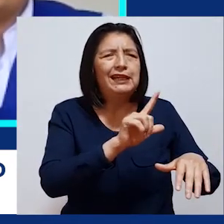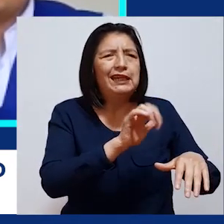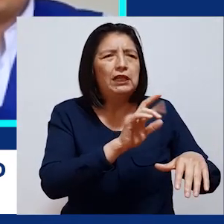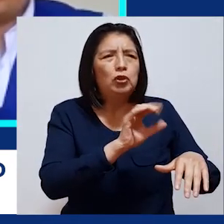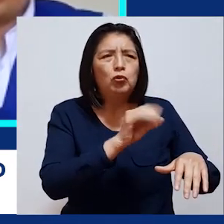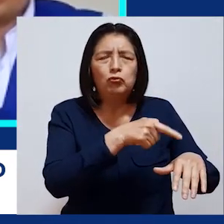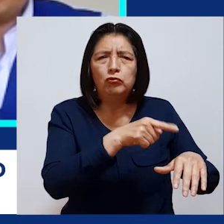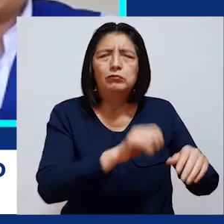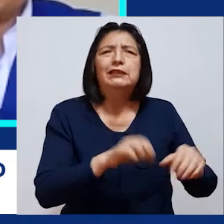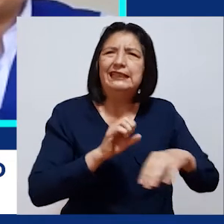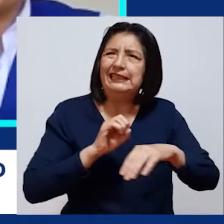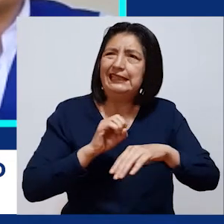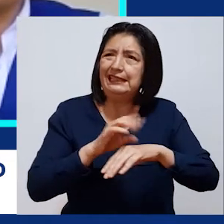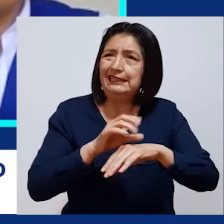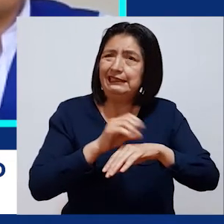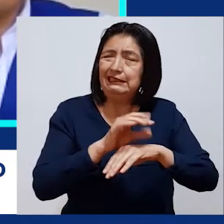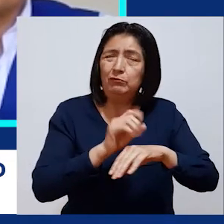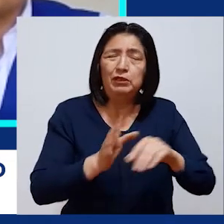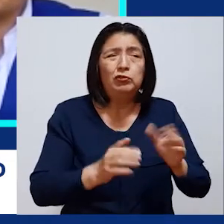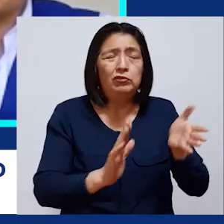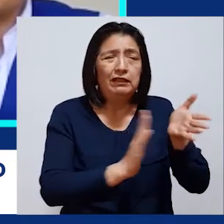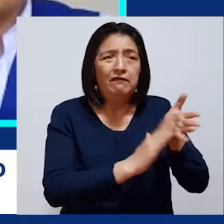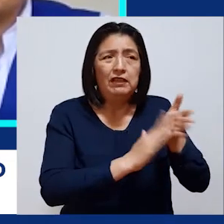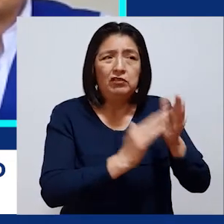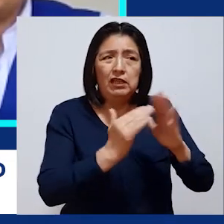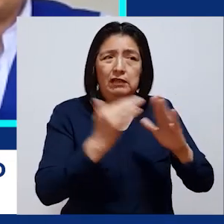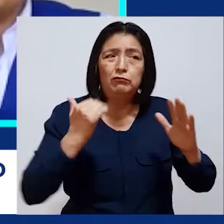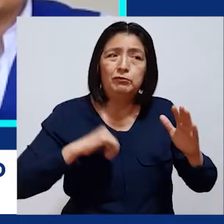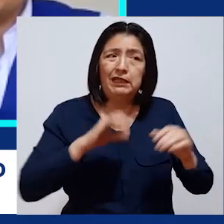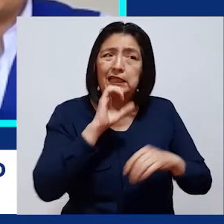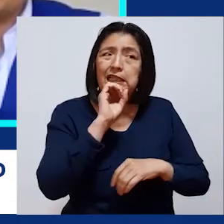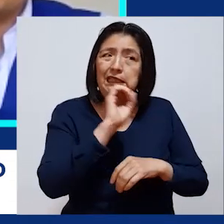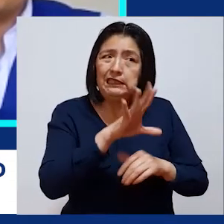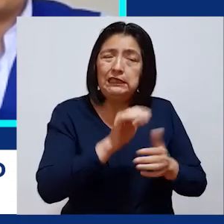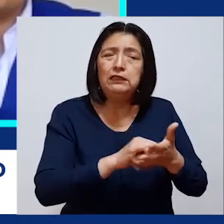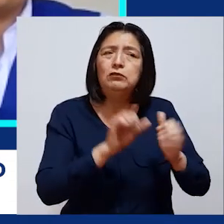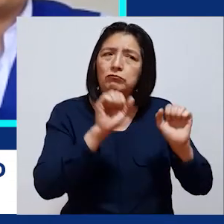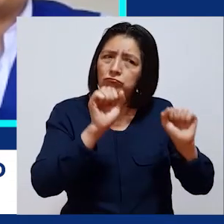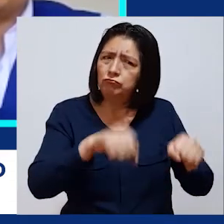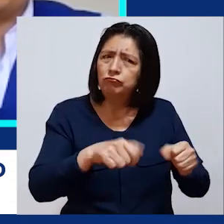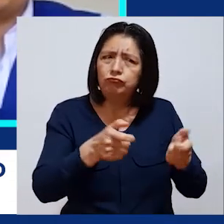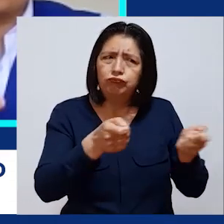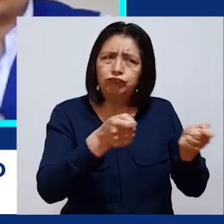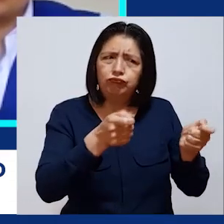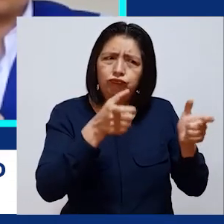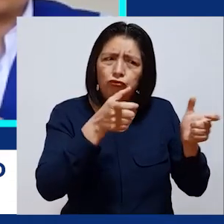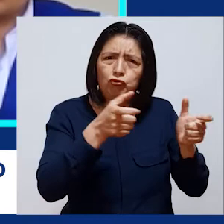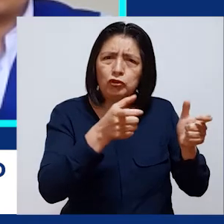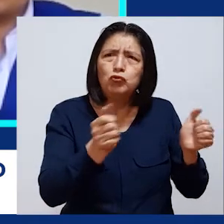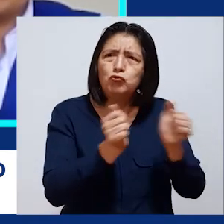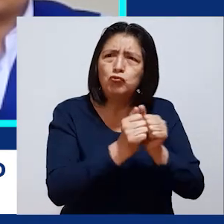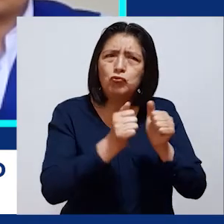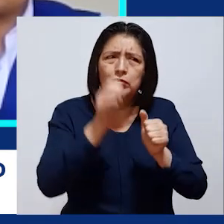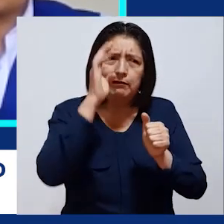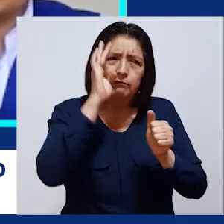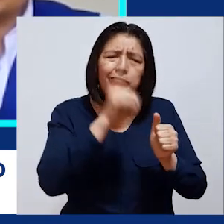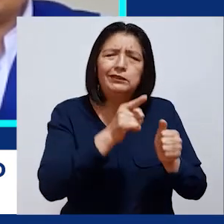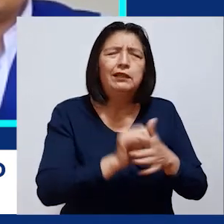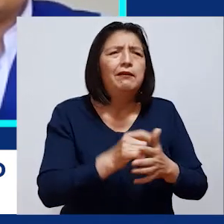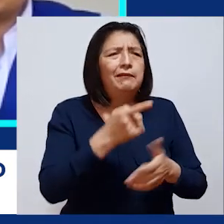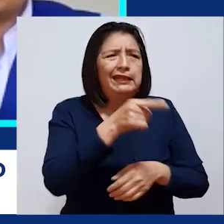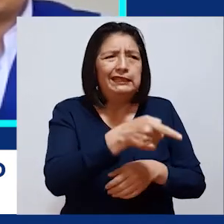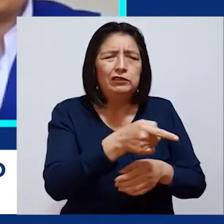Defensoría, en función a ello, recomendó a la municipalidad que establezca medidas de control conjuntamente con la